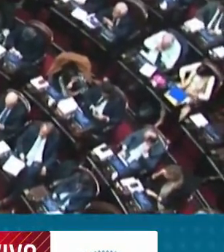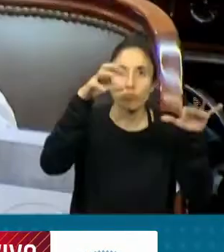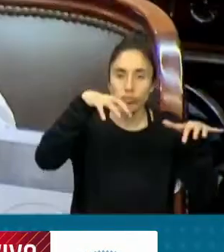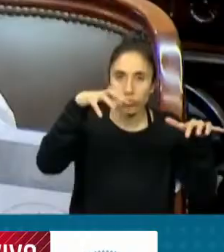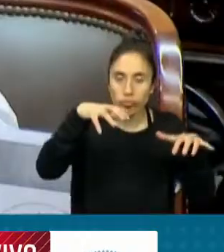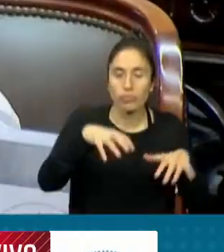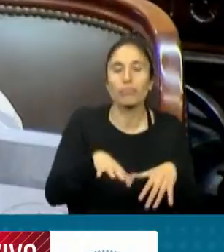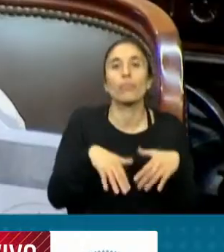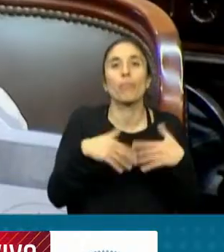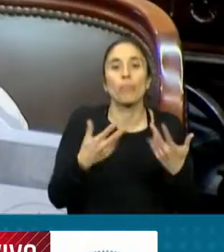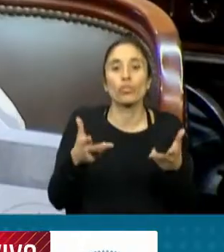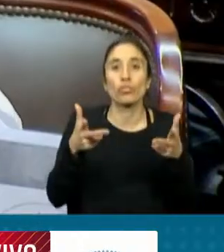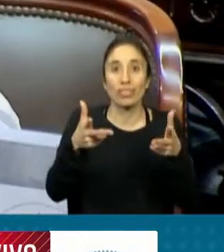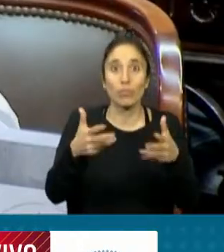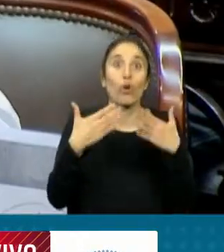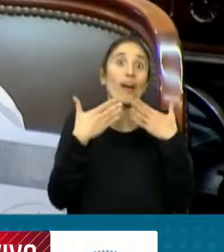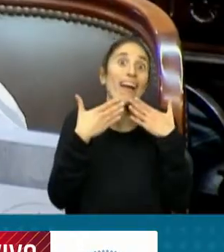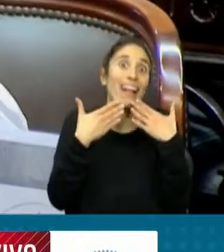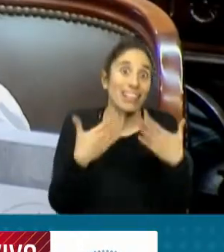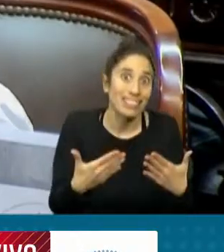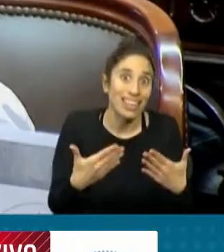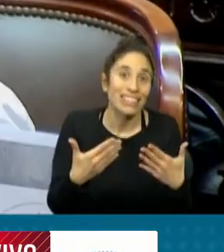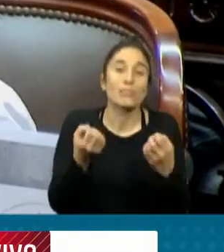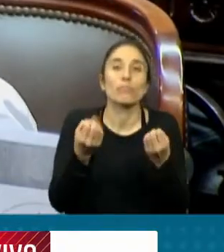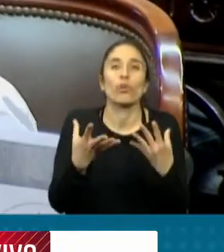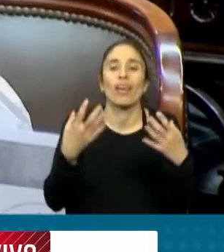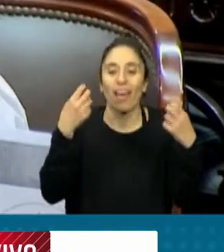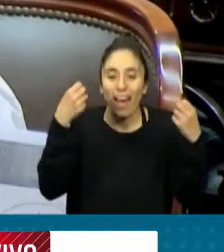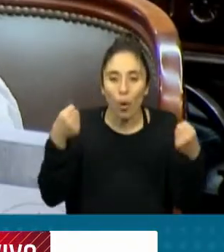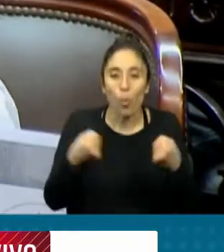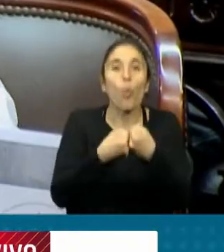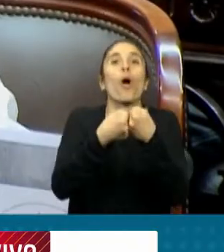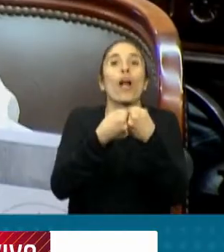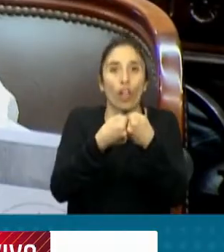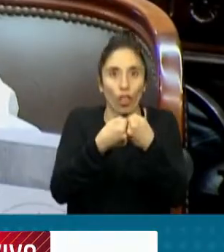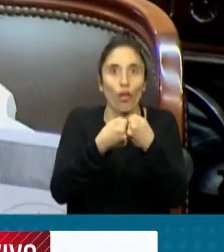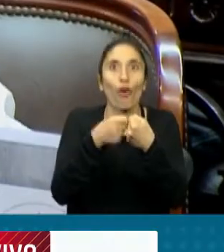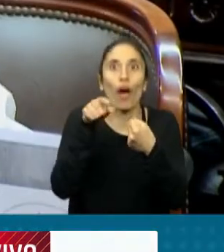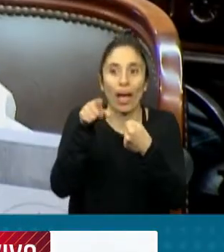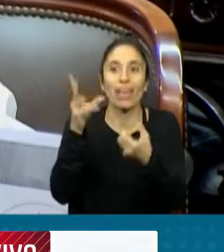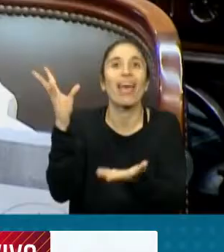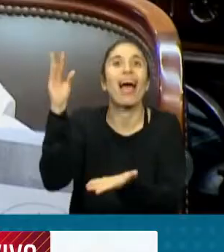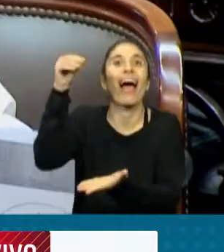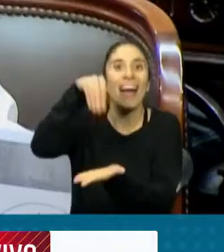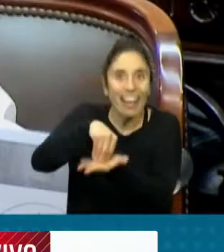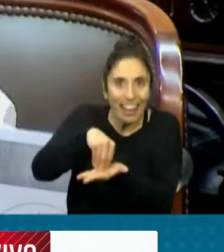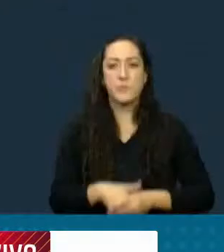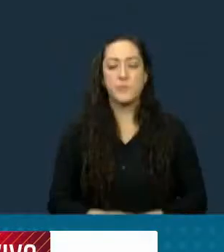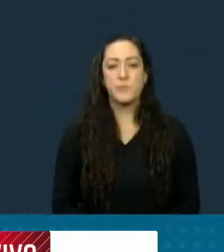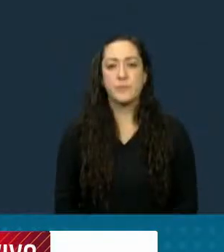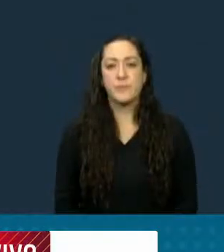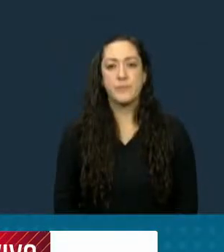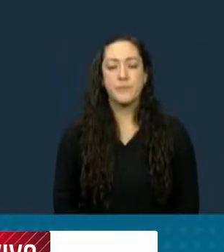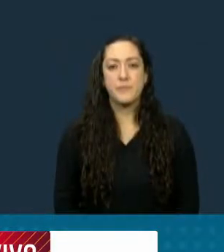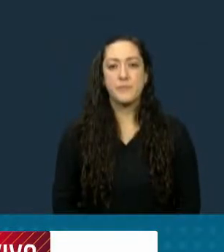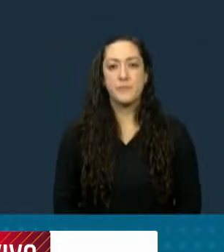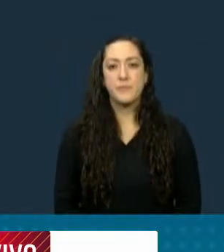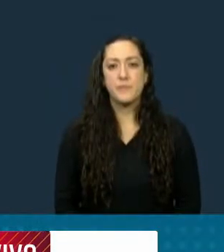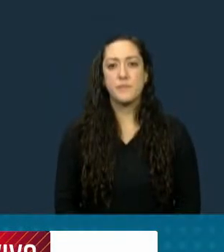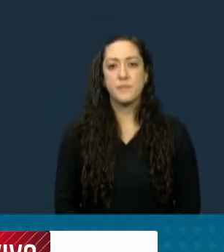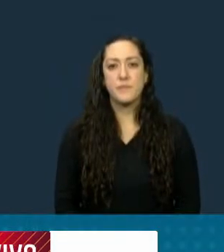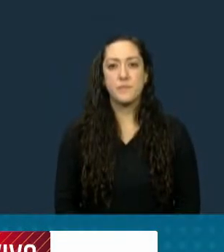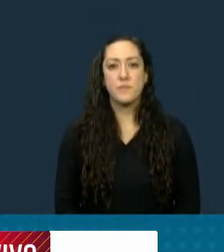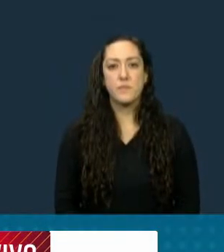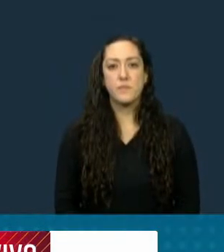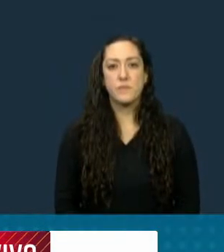a donde, por eso ahí sí tocaba de cerca la agenda feminista, 9 de cada 10 mujeres, a partir de que desapareció la moratoria,